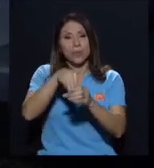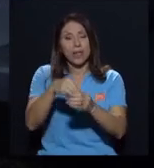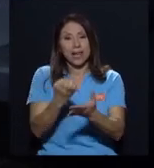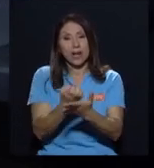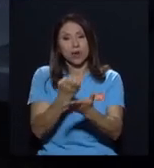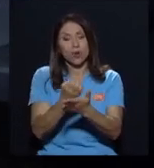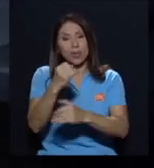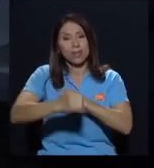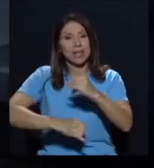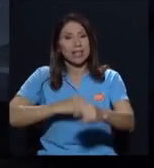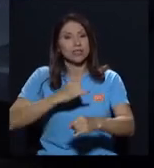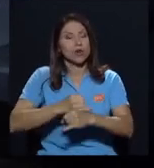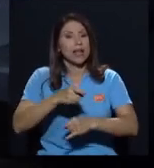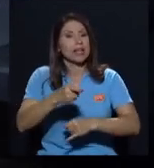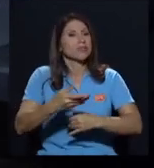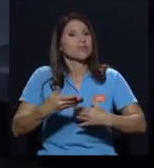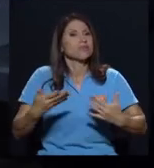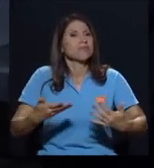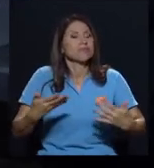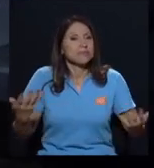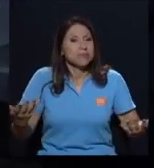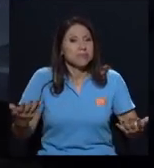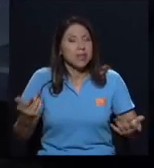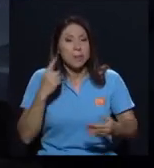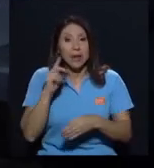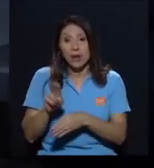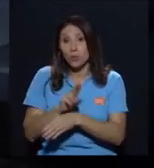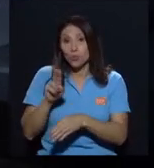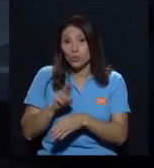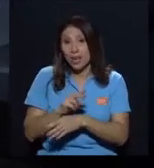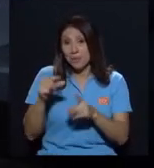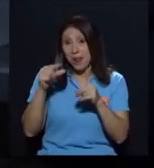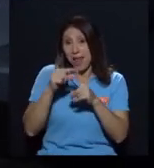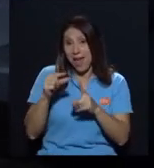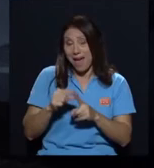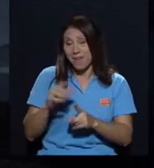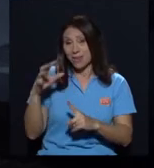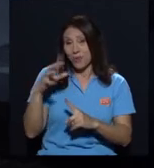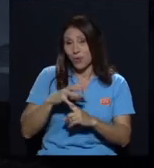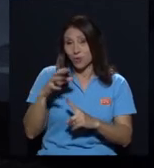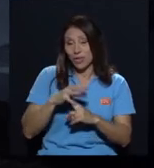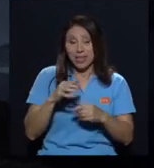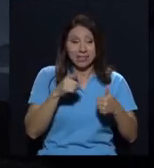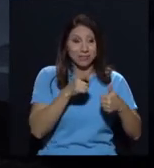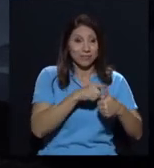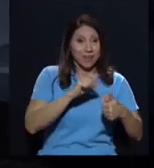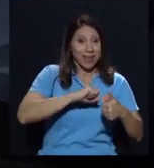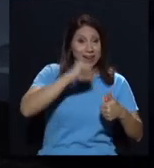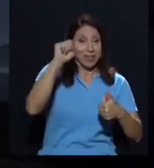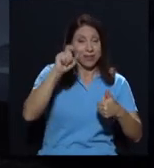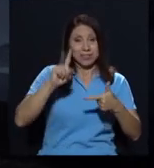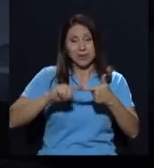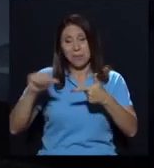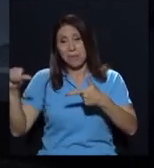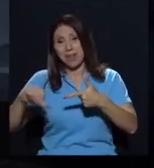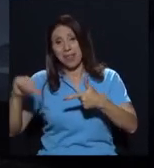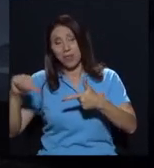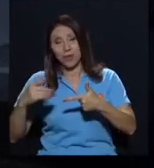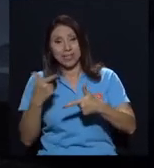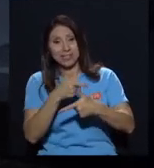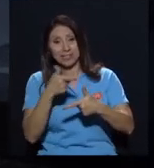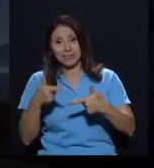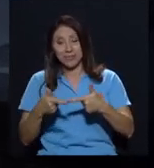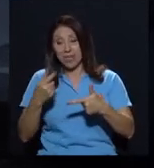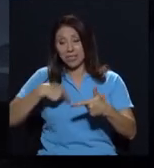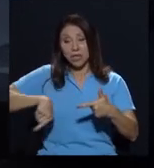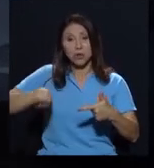para usar la jerga hay perdedores y hay ganadores y si no le ponemos suficiente atención a los